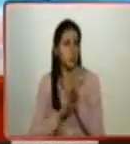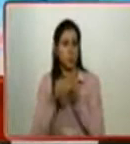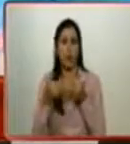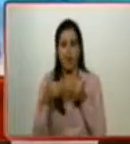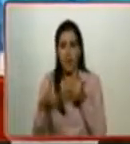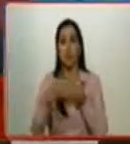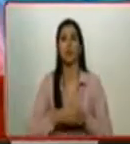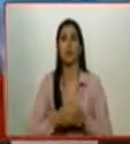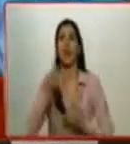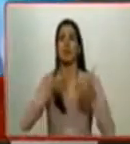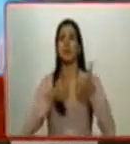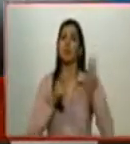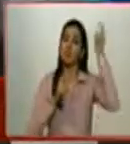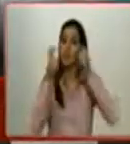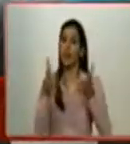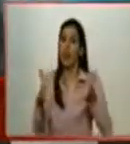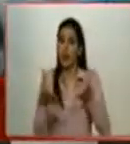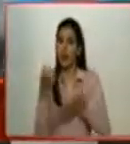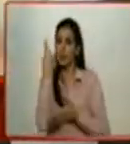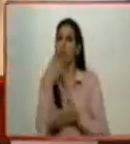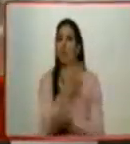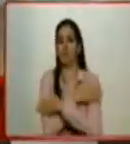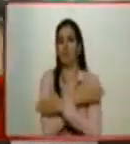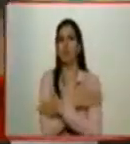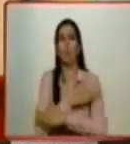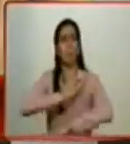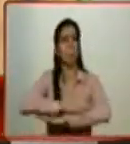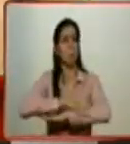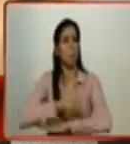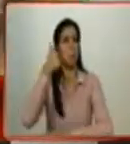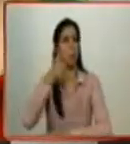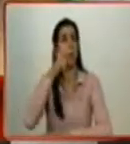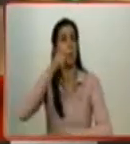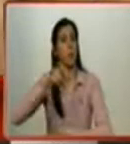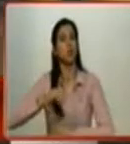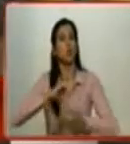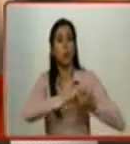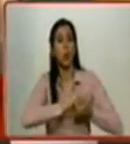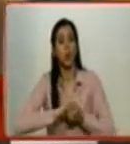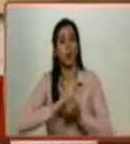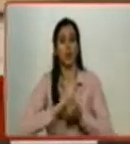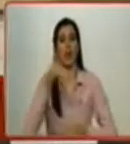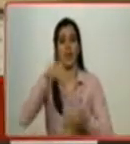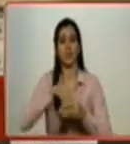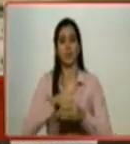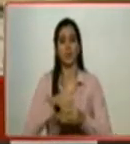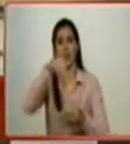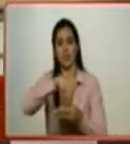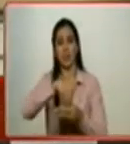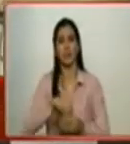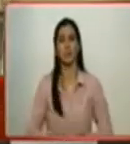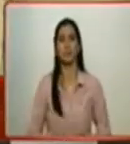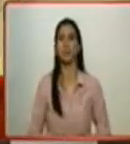Los candidatos revolucionarios que obtuvieron la victoria felicitaron el comportamiento cívico del pueblo trujillano durante las elecciones internas.